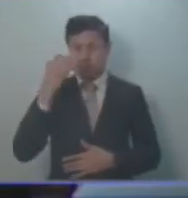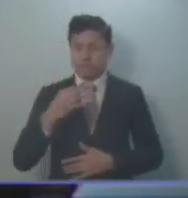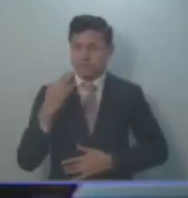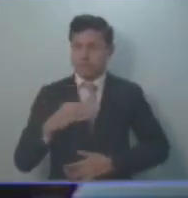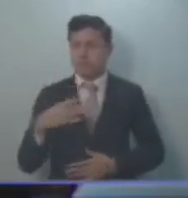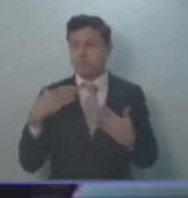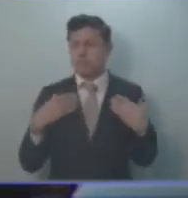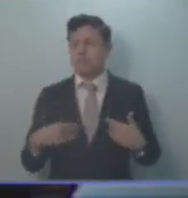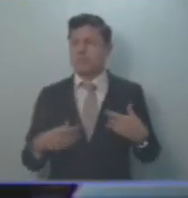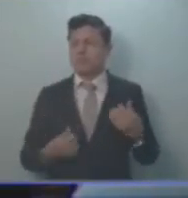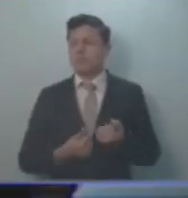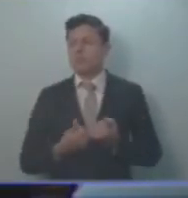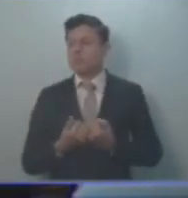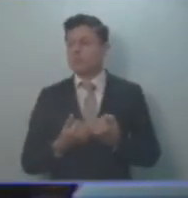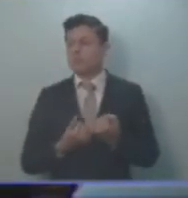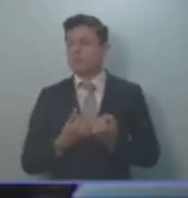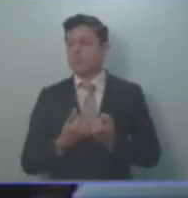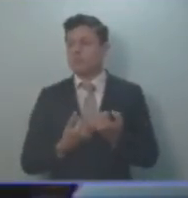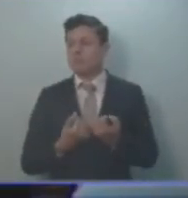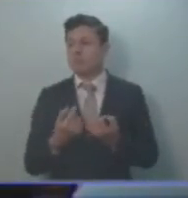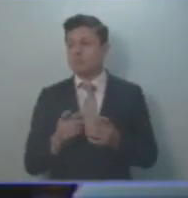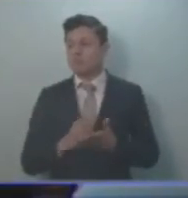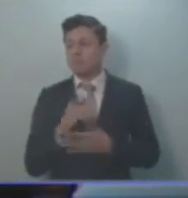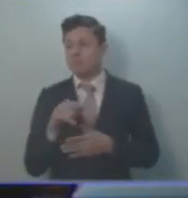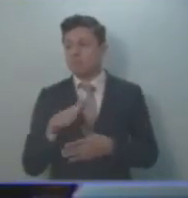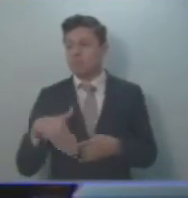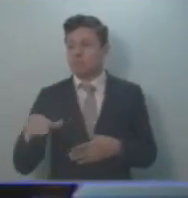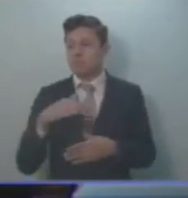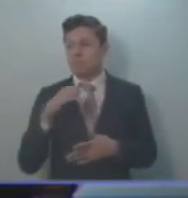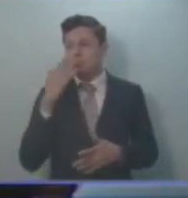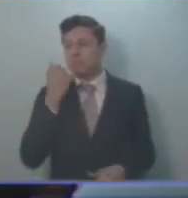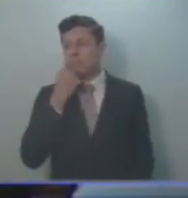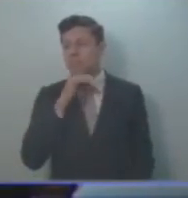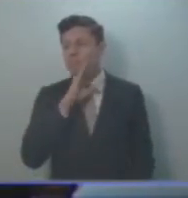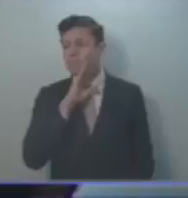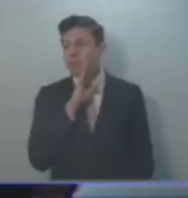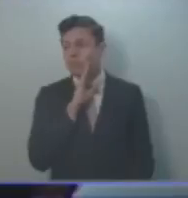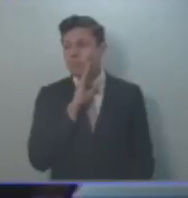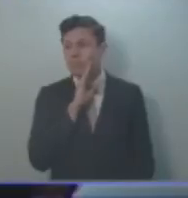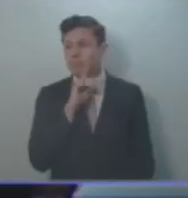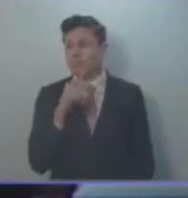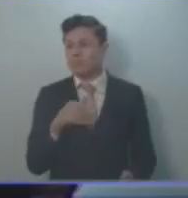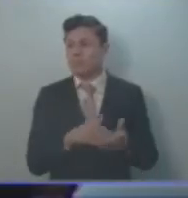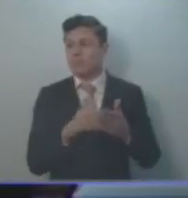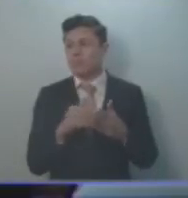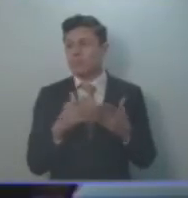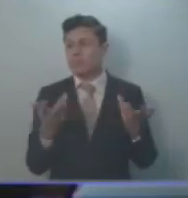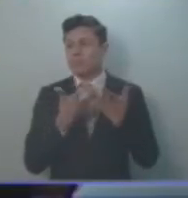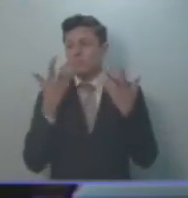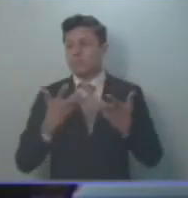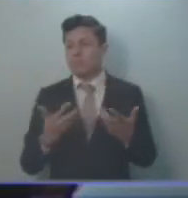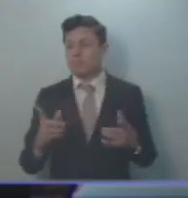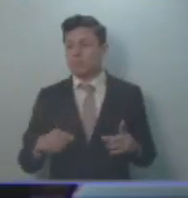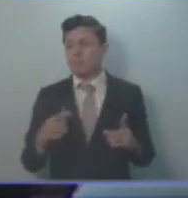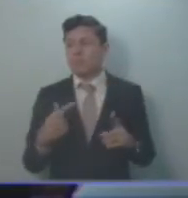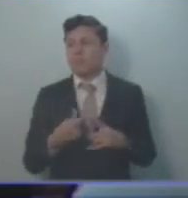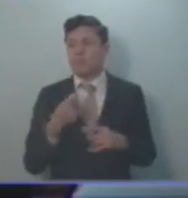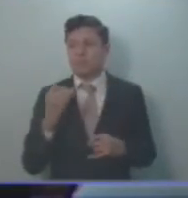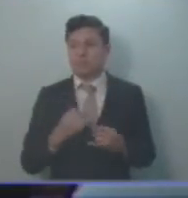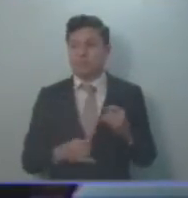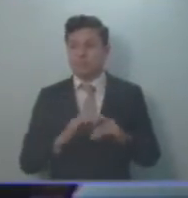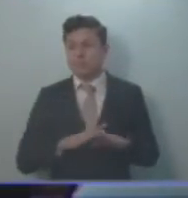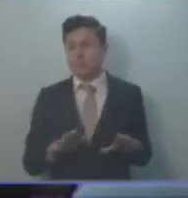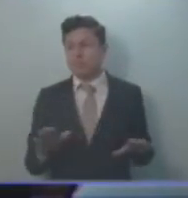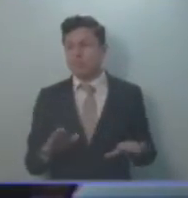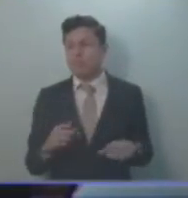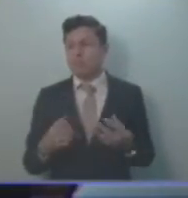físicos incompatibles con su estado o enfermedad, a partir de su diagnóstico y hasta haber agotado el